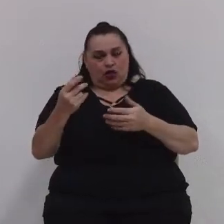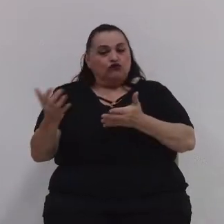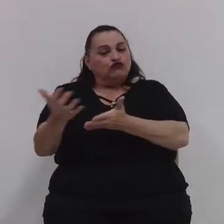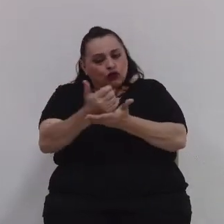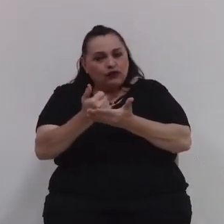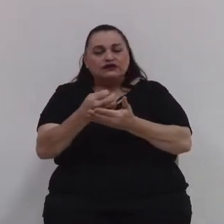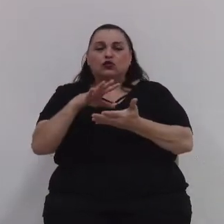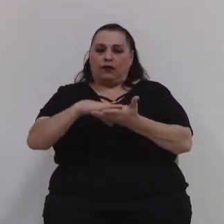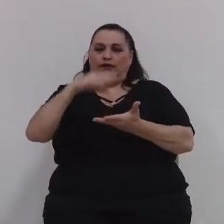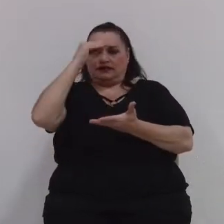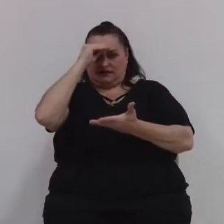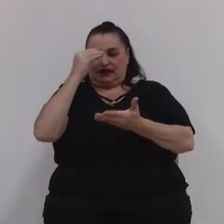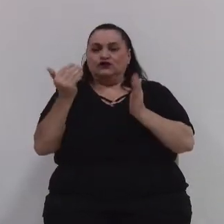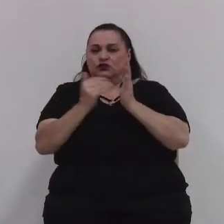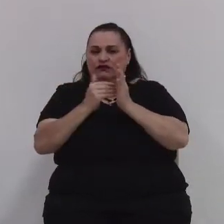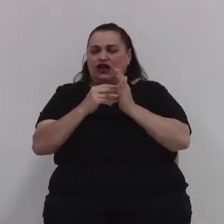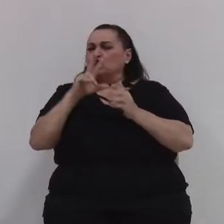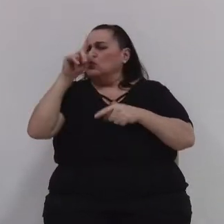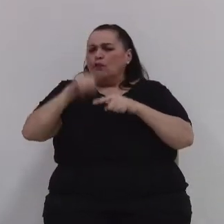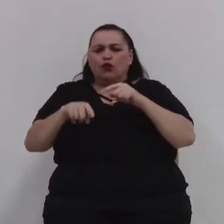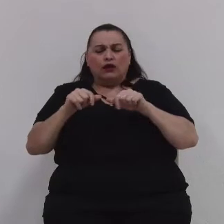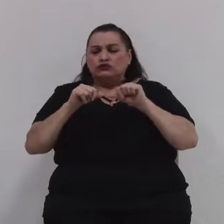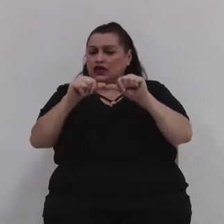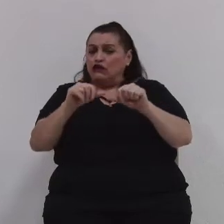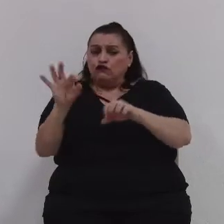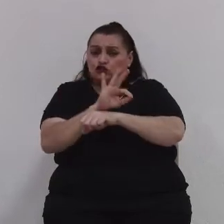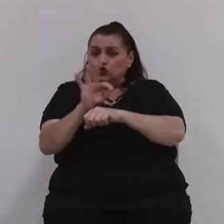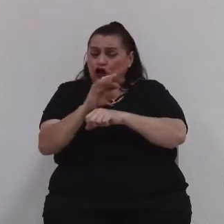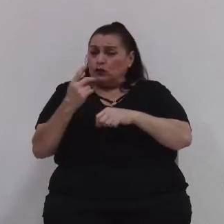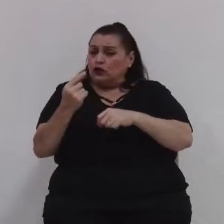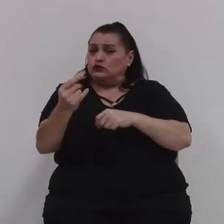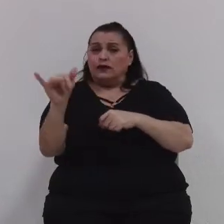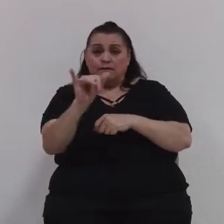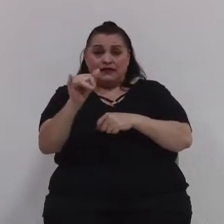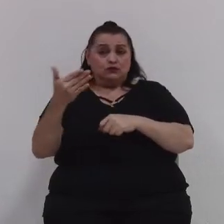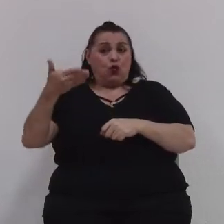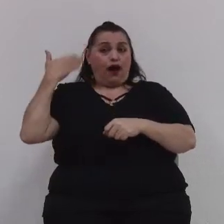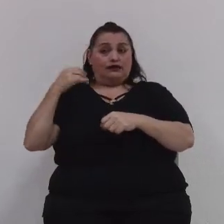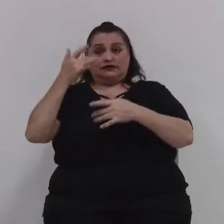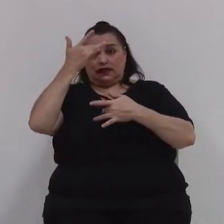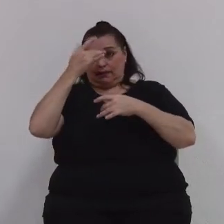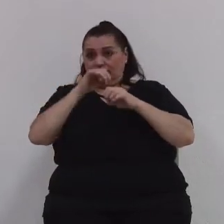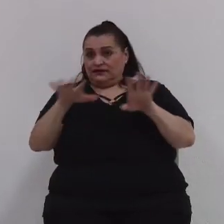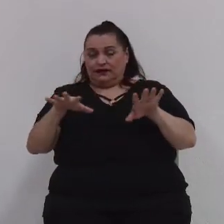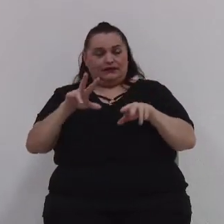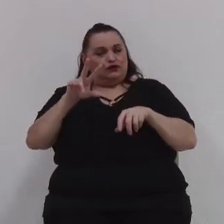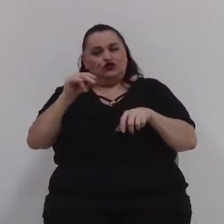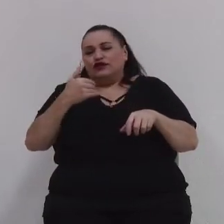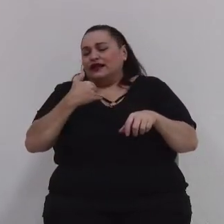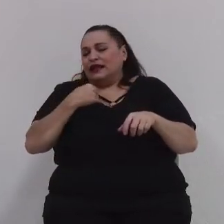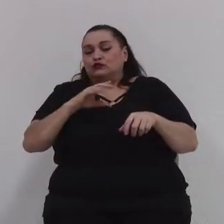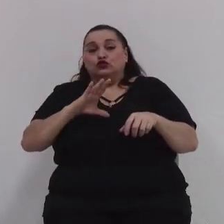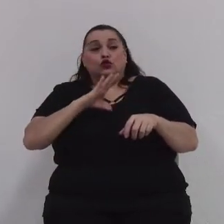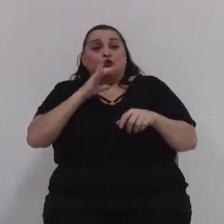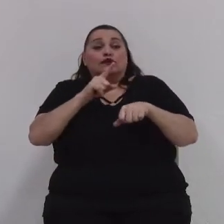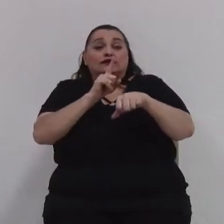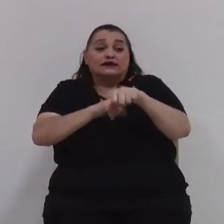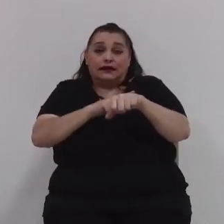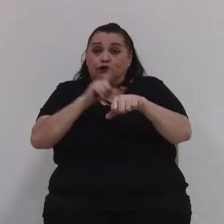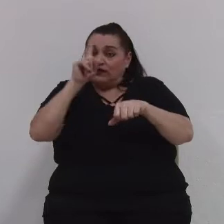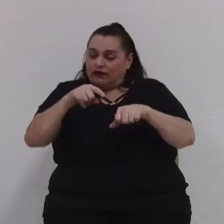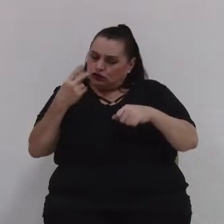aprendizajes. O sea, no podemos seguir funcionando a la velocidad y al ritmo de antes de la pandemia, no, porque ya no tenemos el lujo del tiempo. Tenemos que